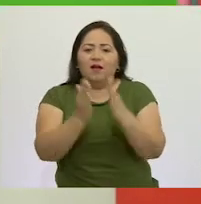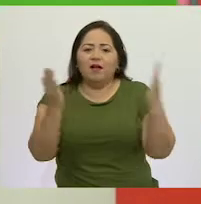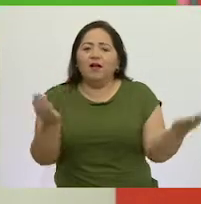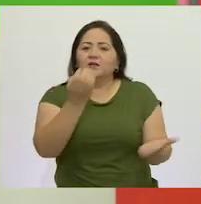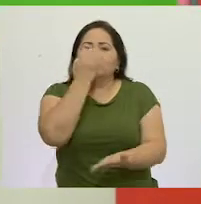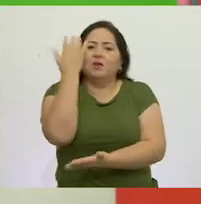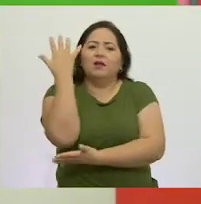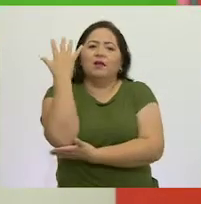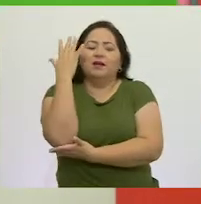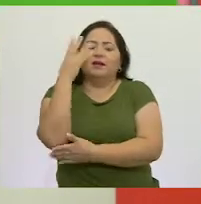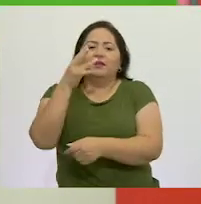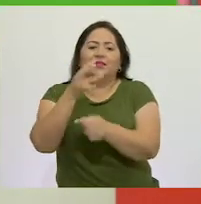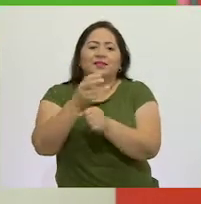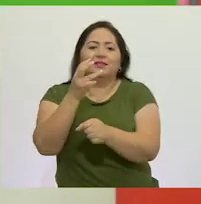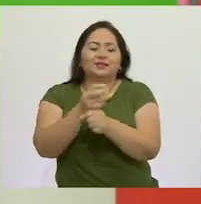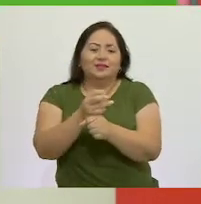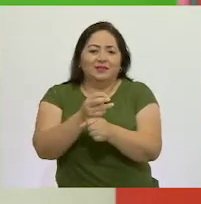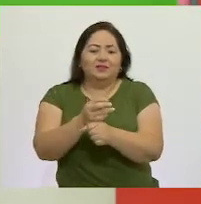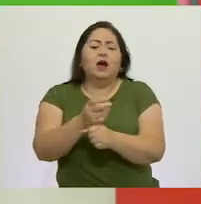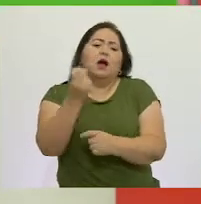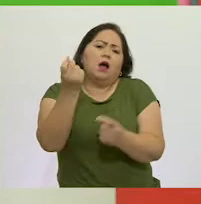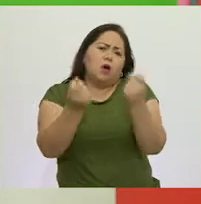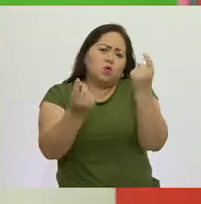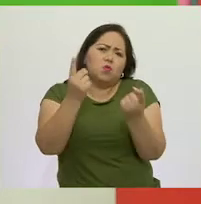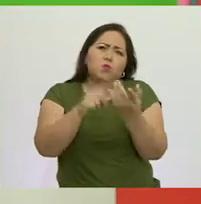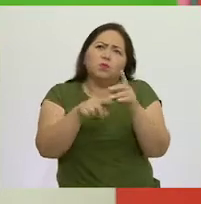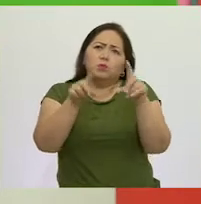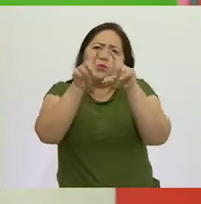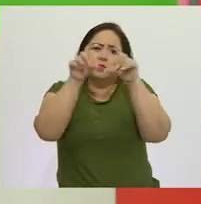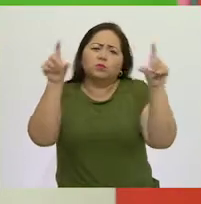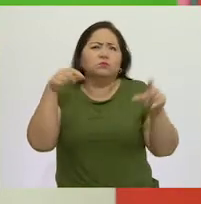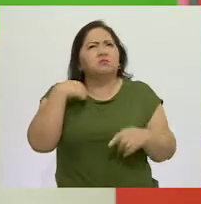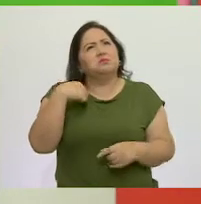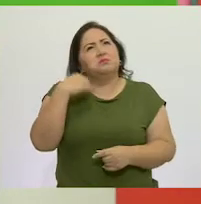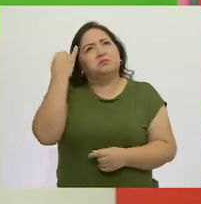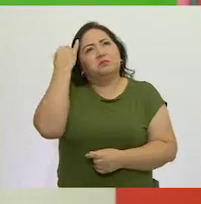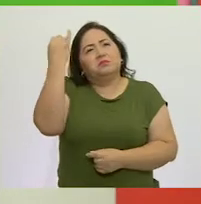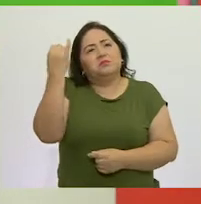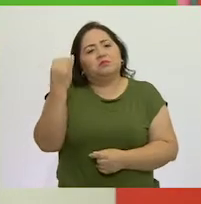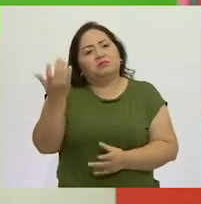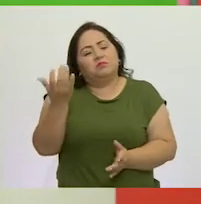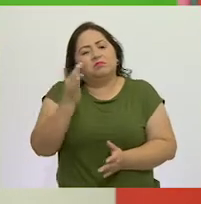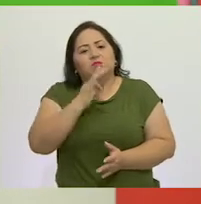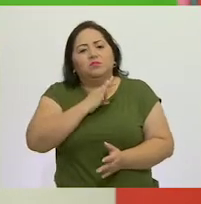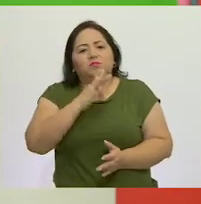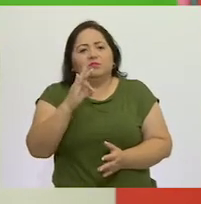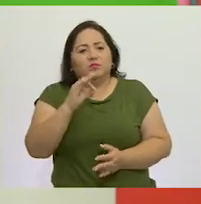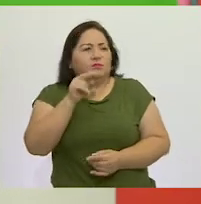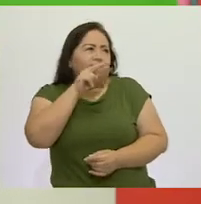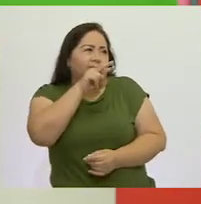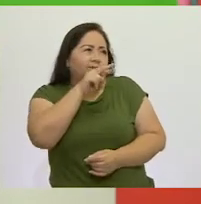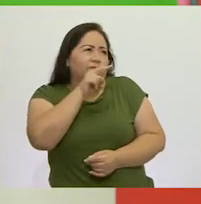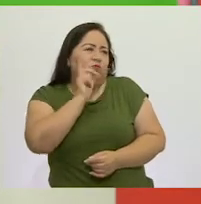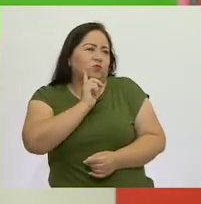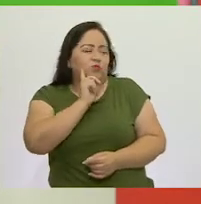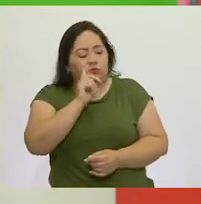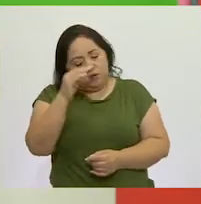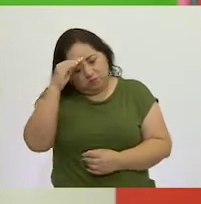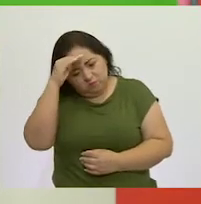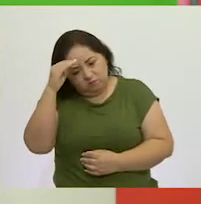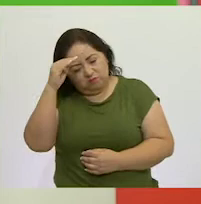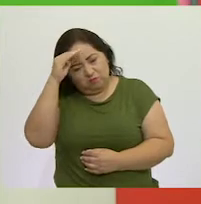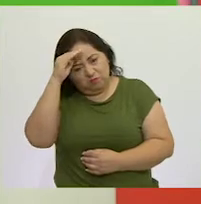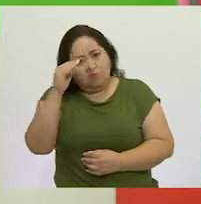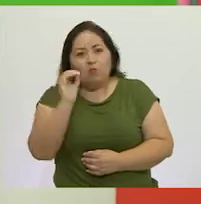preescolar tercer grado. Algunos títulos se me ocurre que podrían ser Mujer Pensativa o